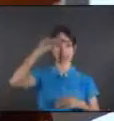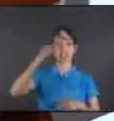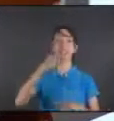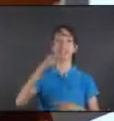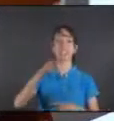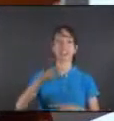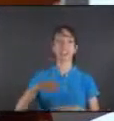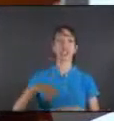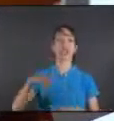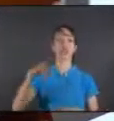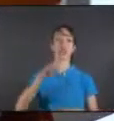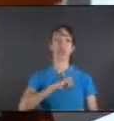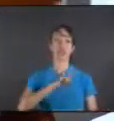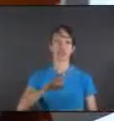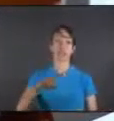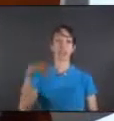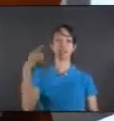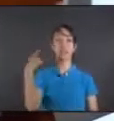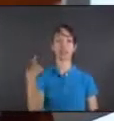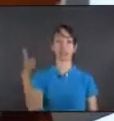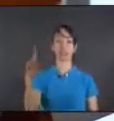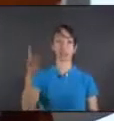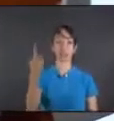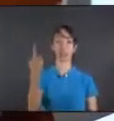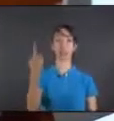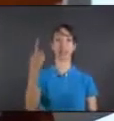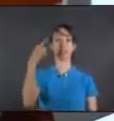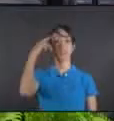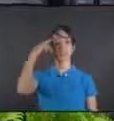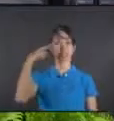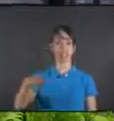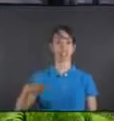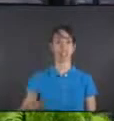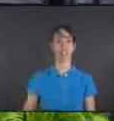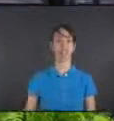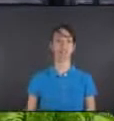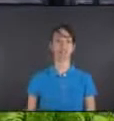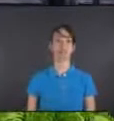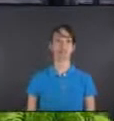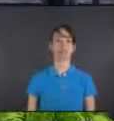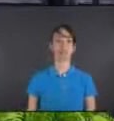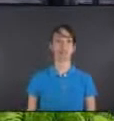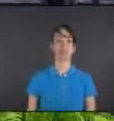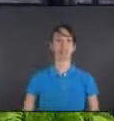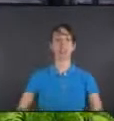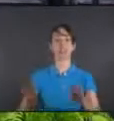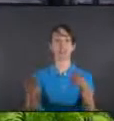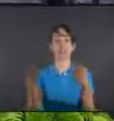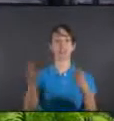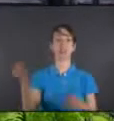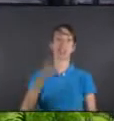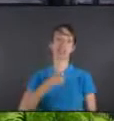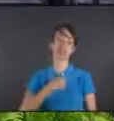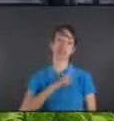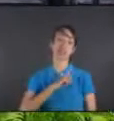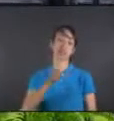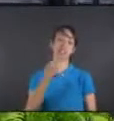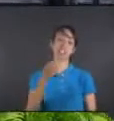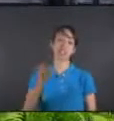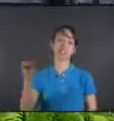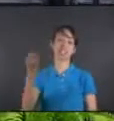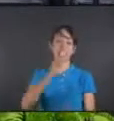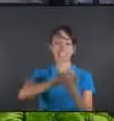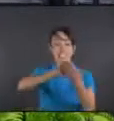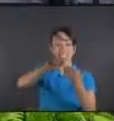sol, ya se miró otra cosa. Y vio Dios que la luz era buena, y separó Dios